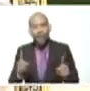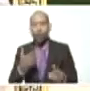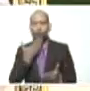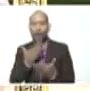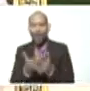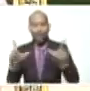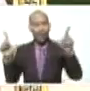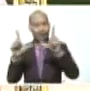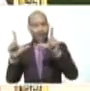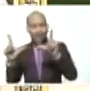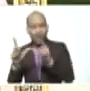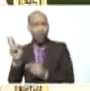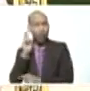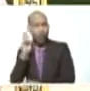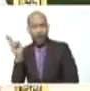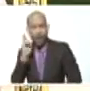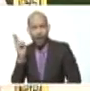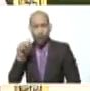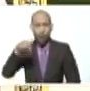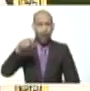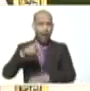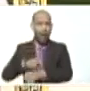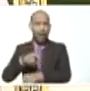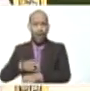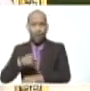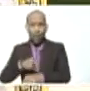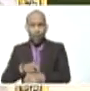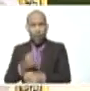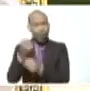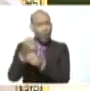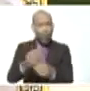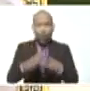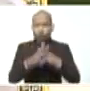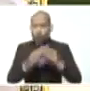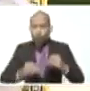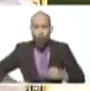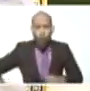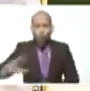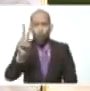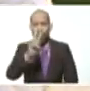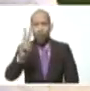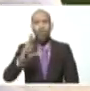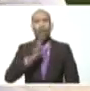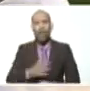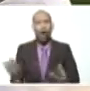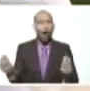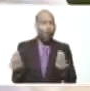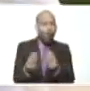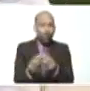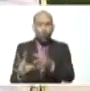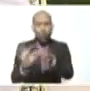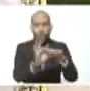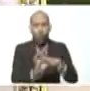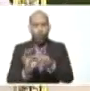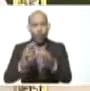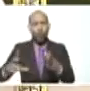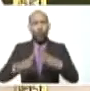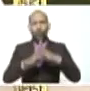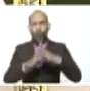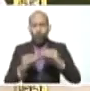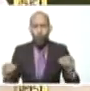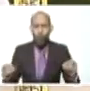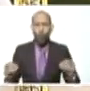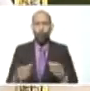de comunicación, en este momento tan esperado están con nosotros estrechamente unidos todas